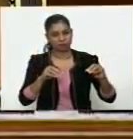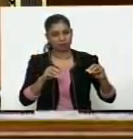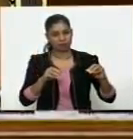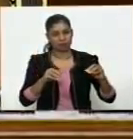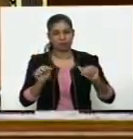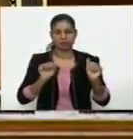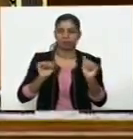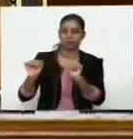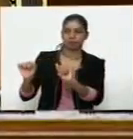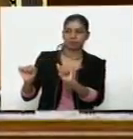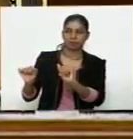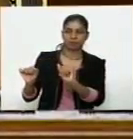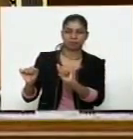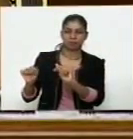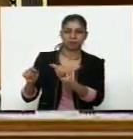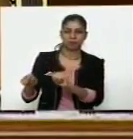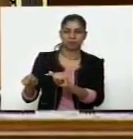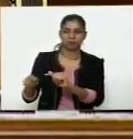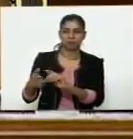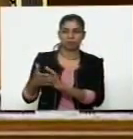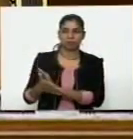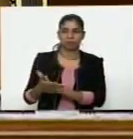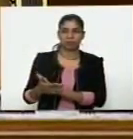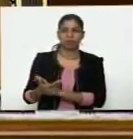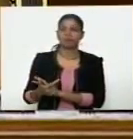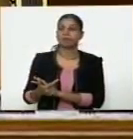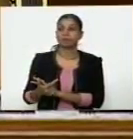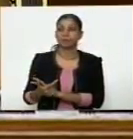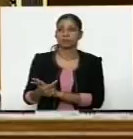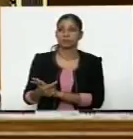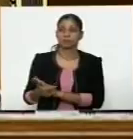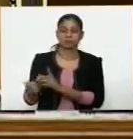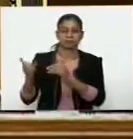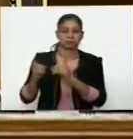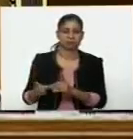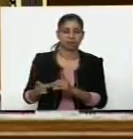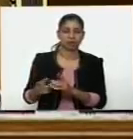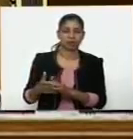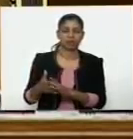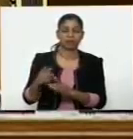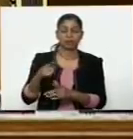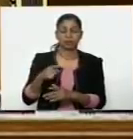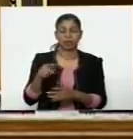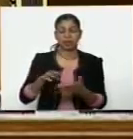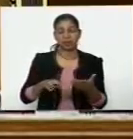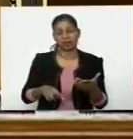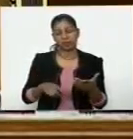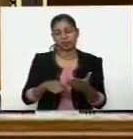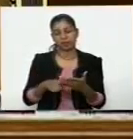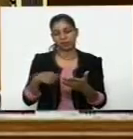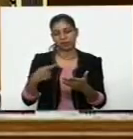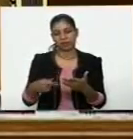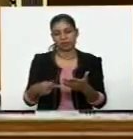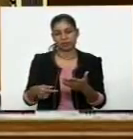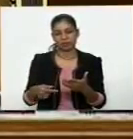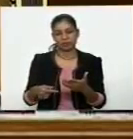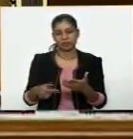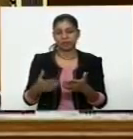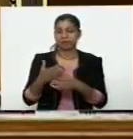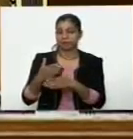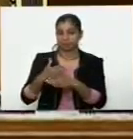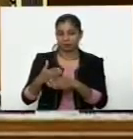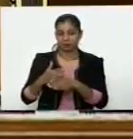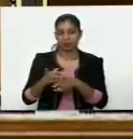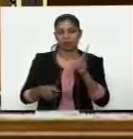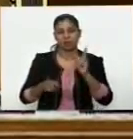contra de esta bárbara decisión del presidente Donald Trump, quiero, por una deformación profesional, compartir